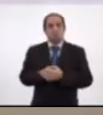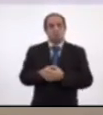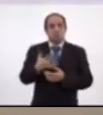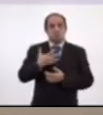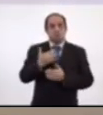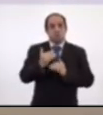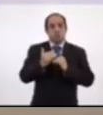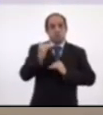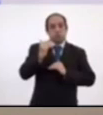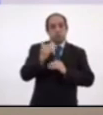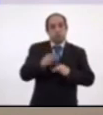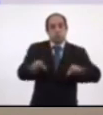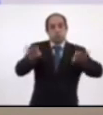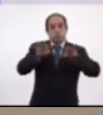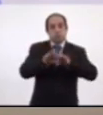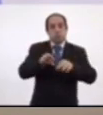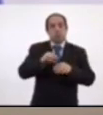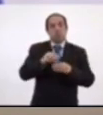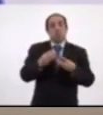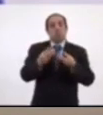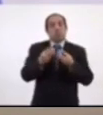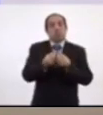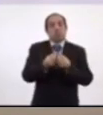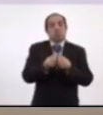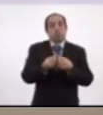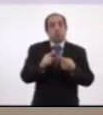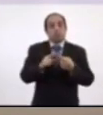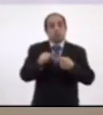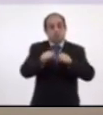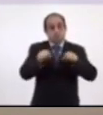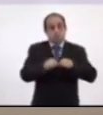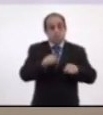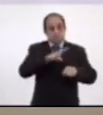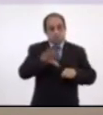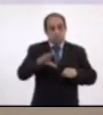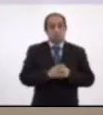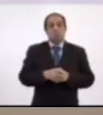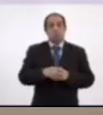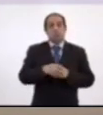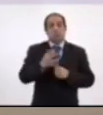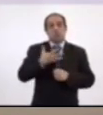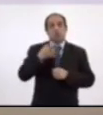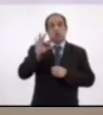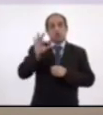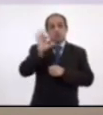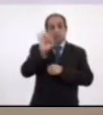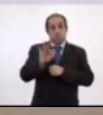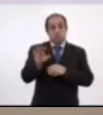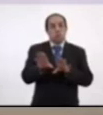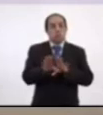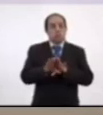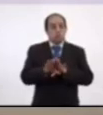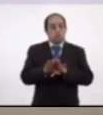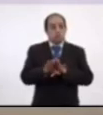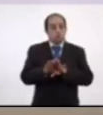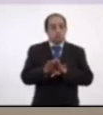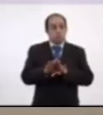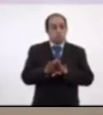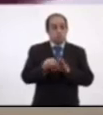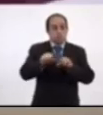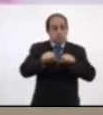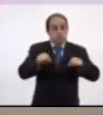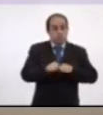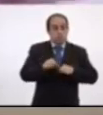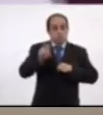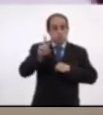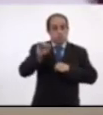incremento importante en los aforos, tanto en las salas generales, que quedaron en 40%, como en las salas VIP, que